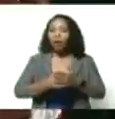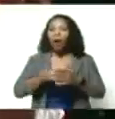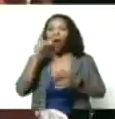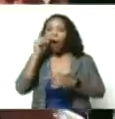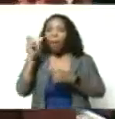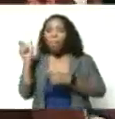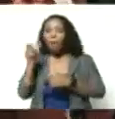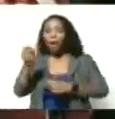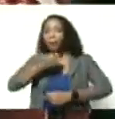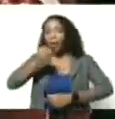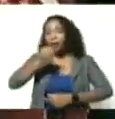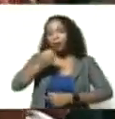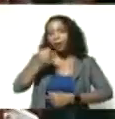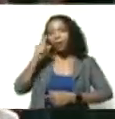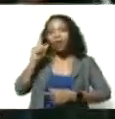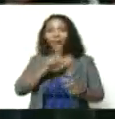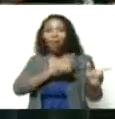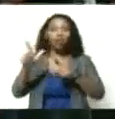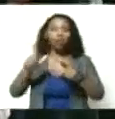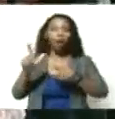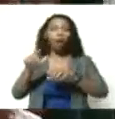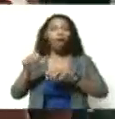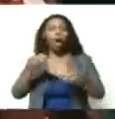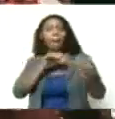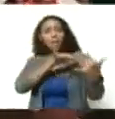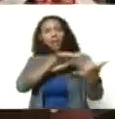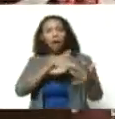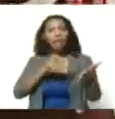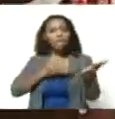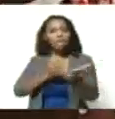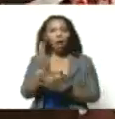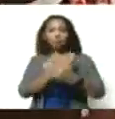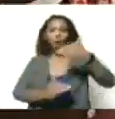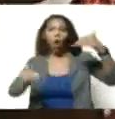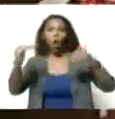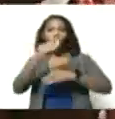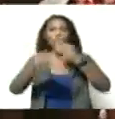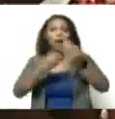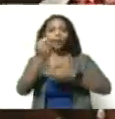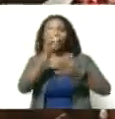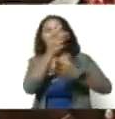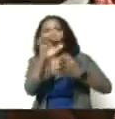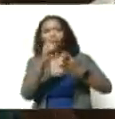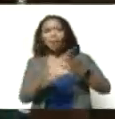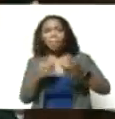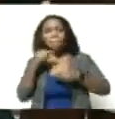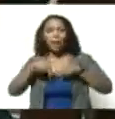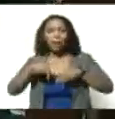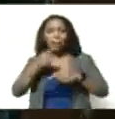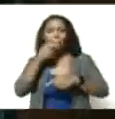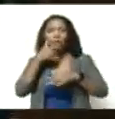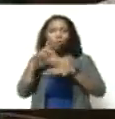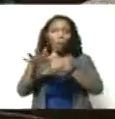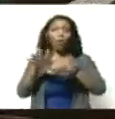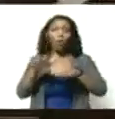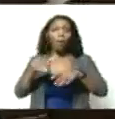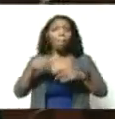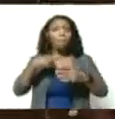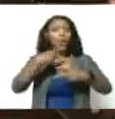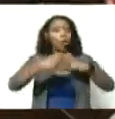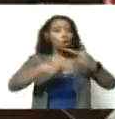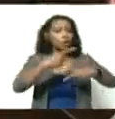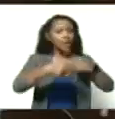siempre listo para la batalla, con la lealtad suprema que lo caracterizó para este hermoso proceso